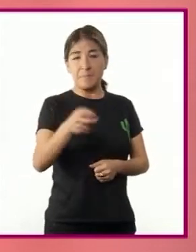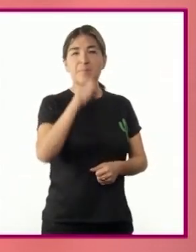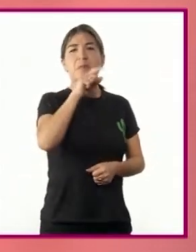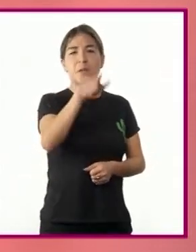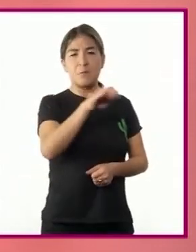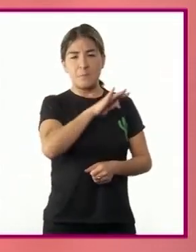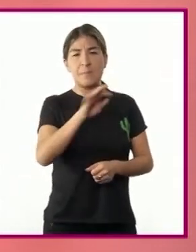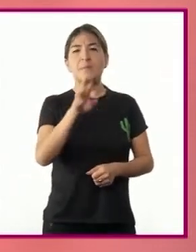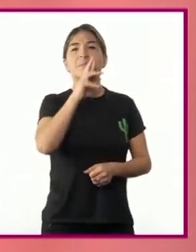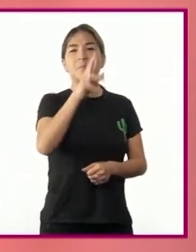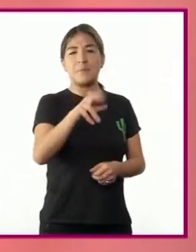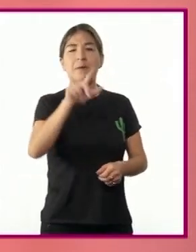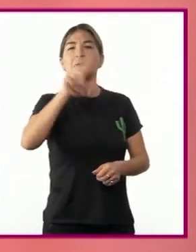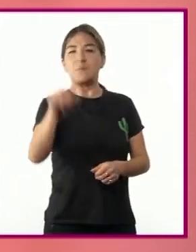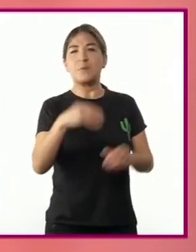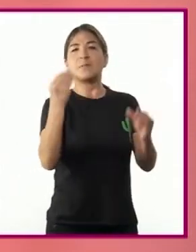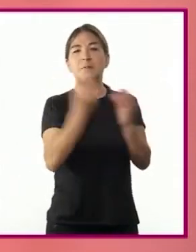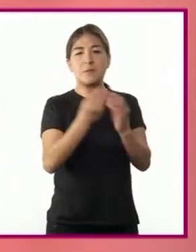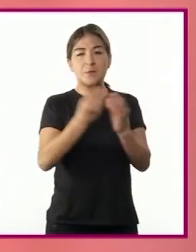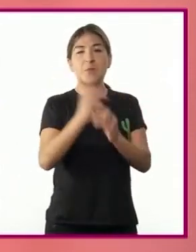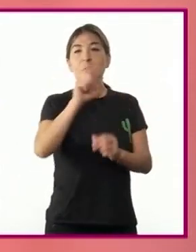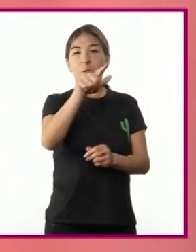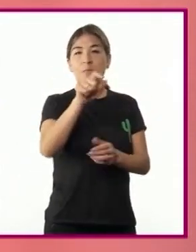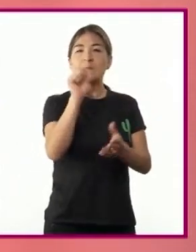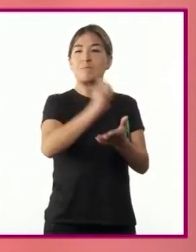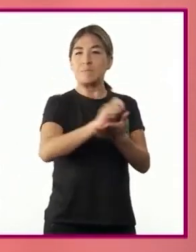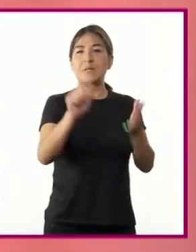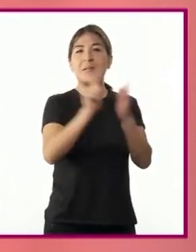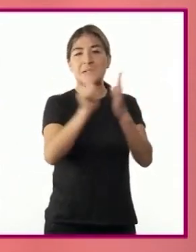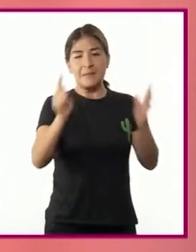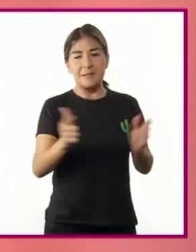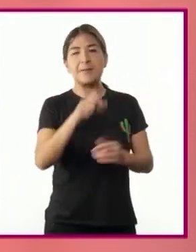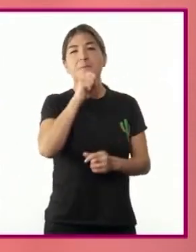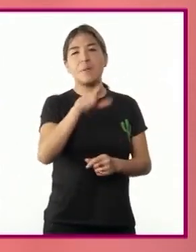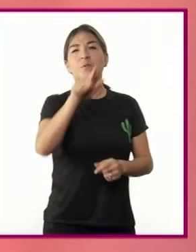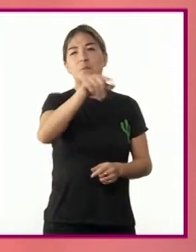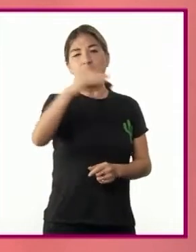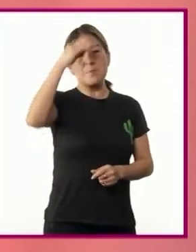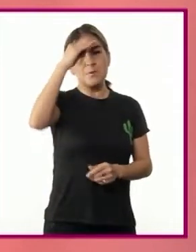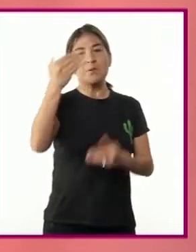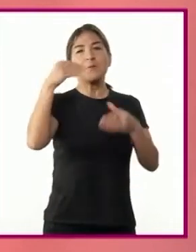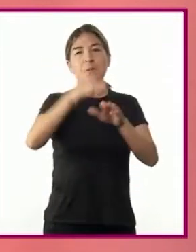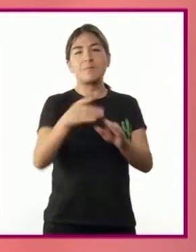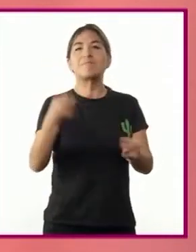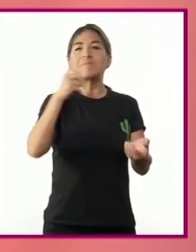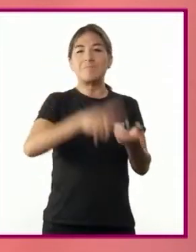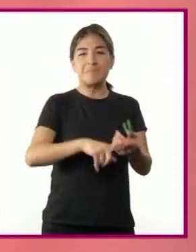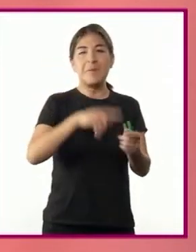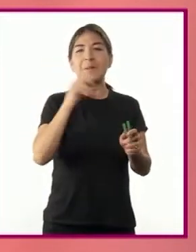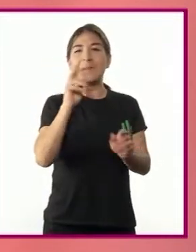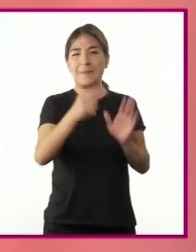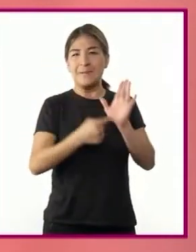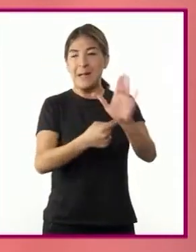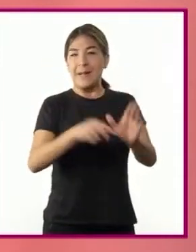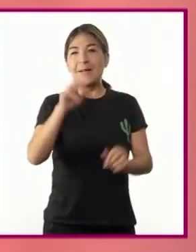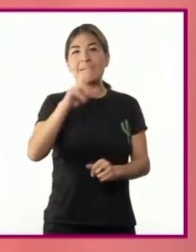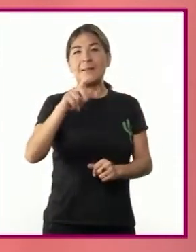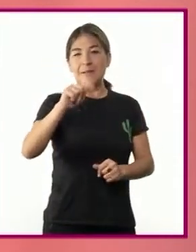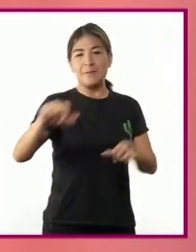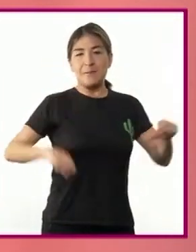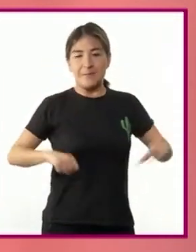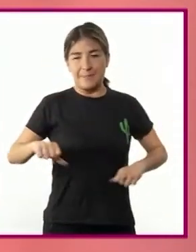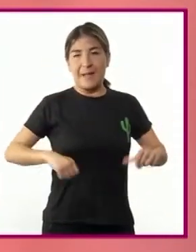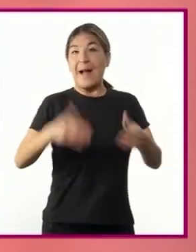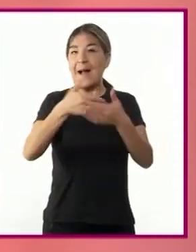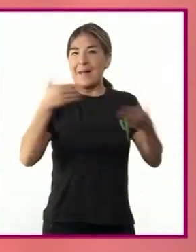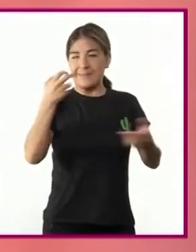resolver después de la sesión al consultar su libro de texto o al reflexionar en torno a los retos que se propongan antes de concluir esta